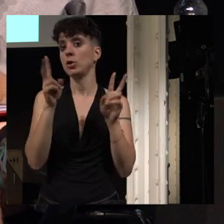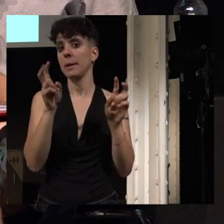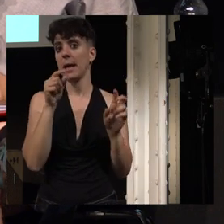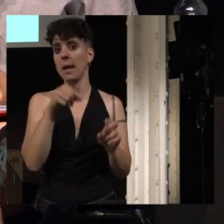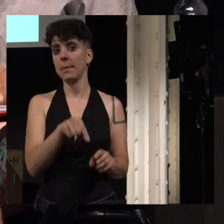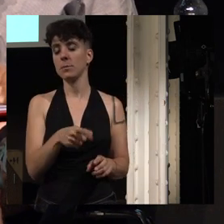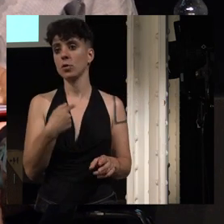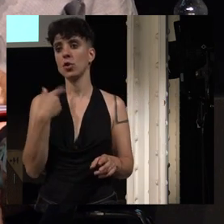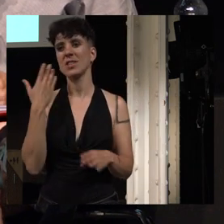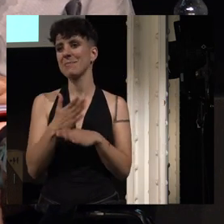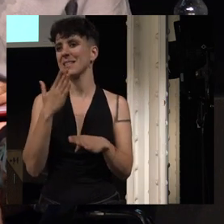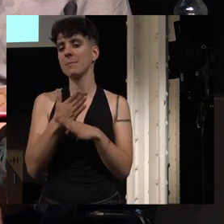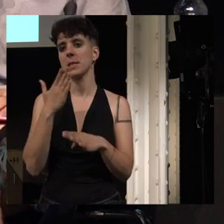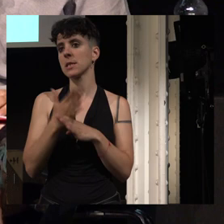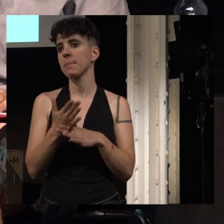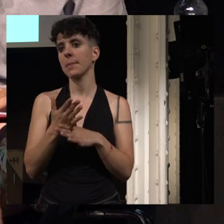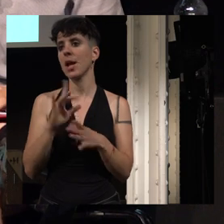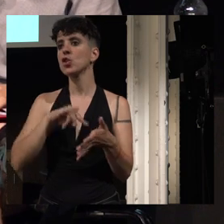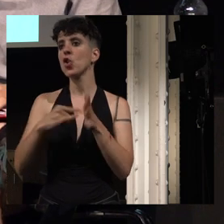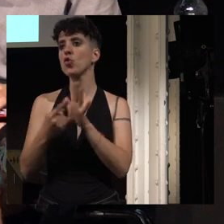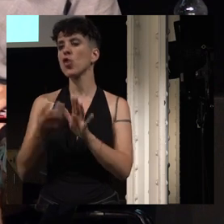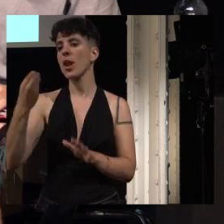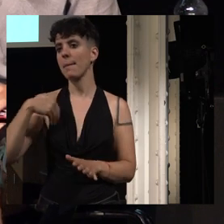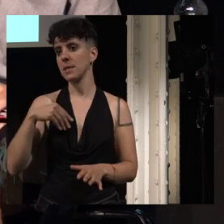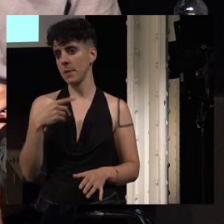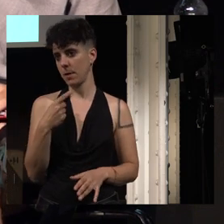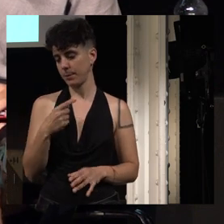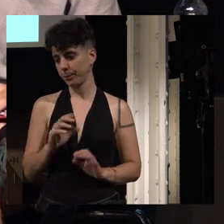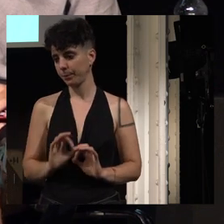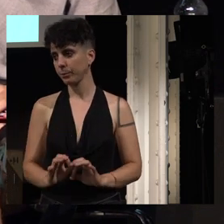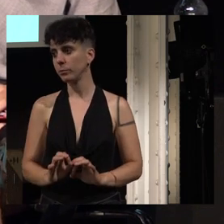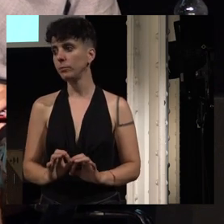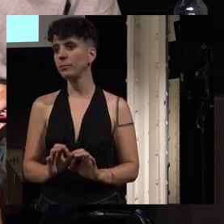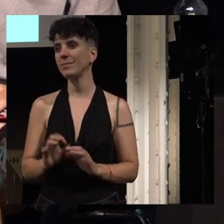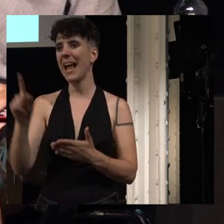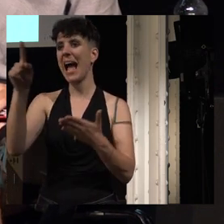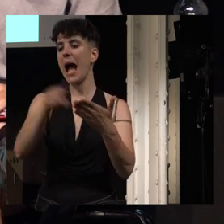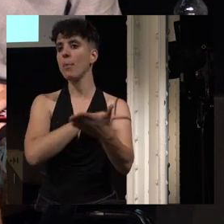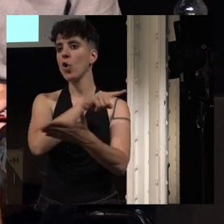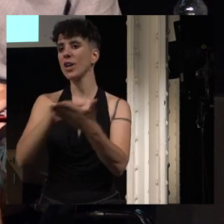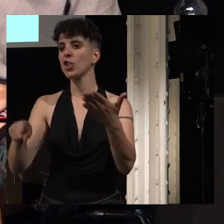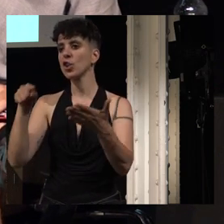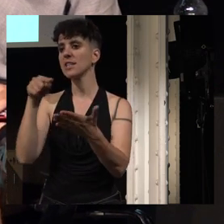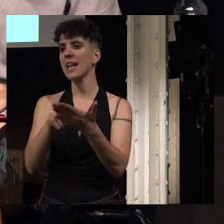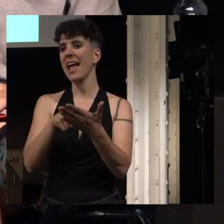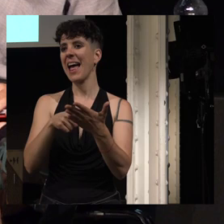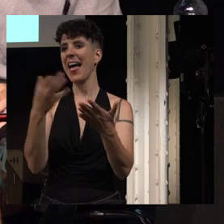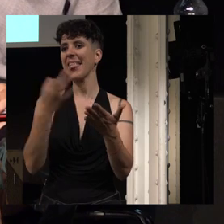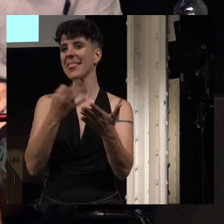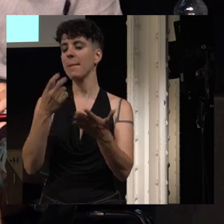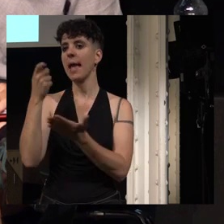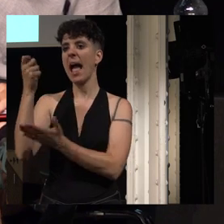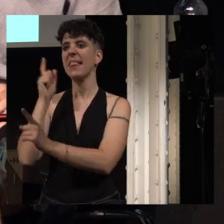Sobre esto yo siempre planteo la misma solución, ¿no? Para mí un abolicionista tiene que ser anticapitalista